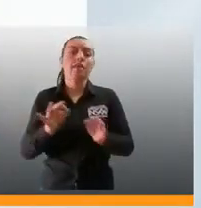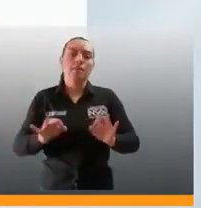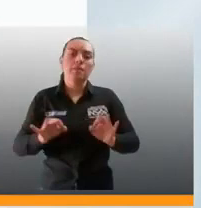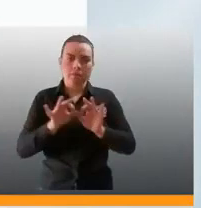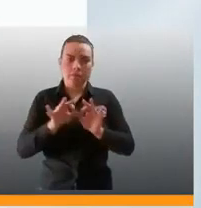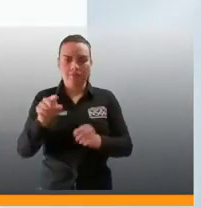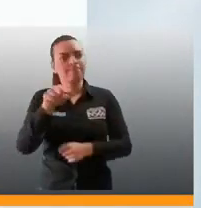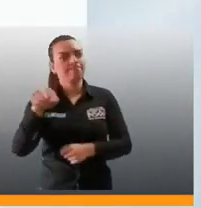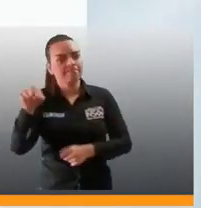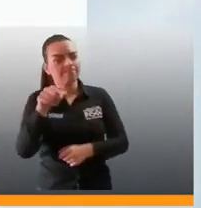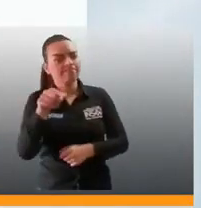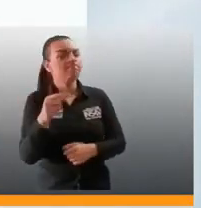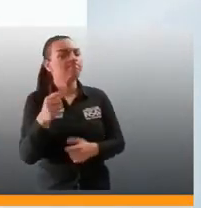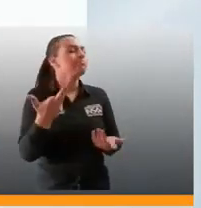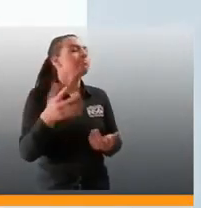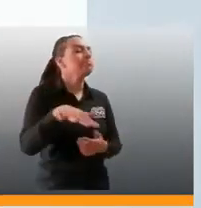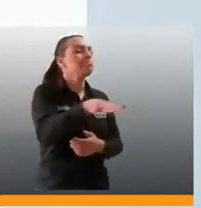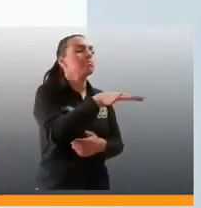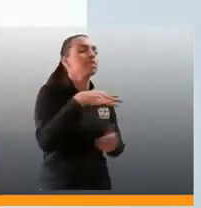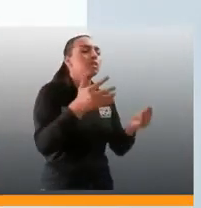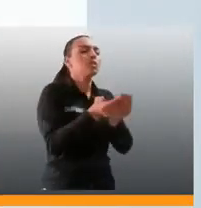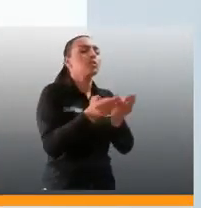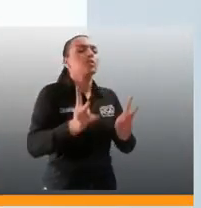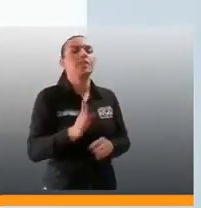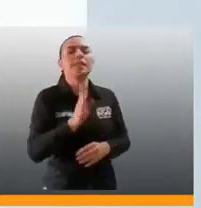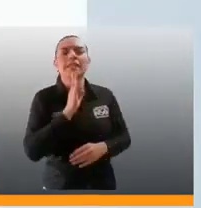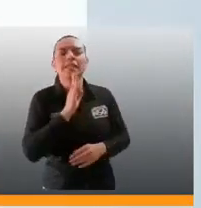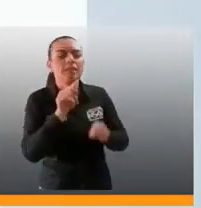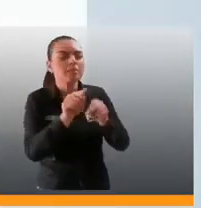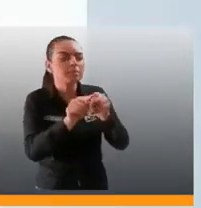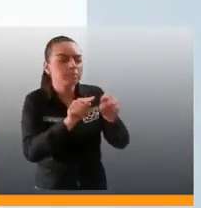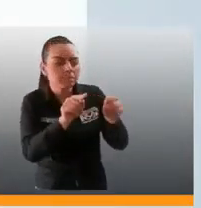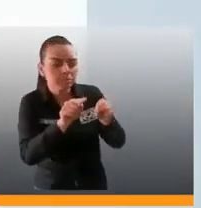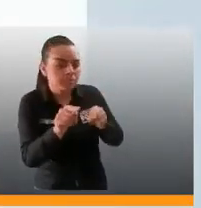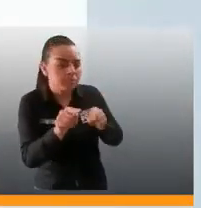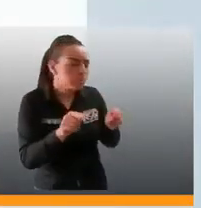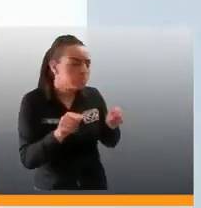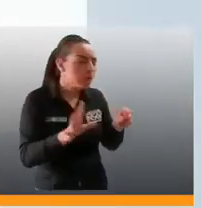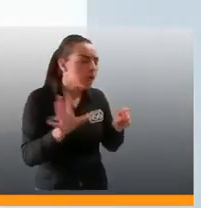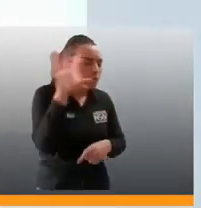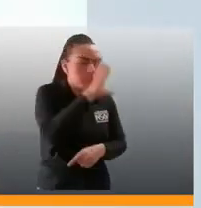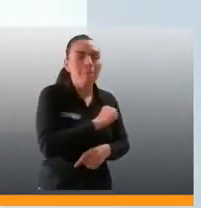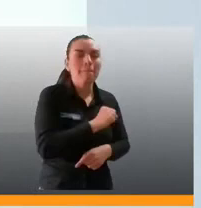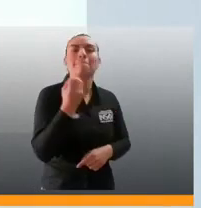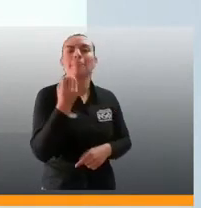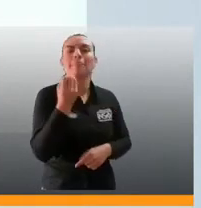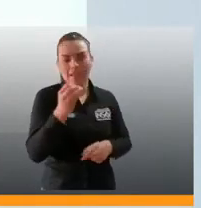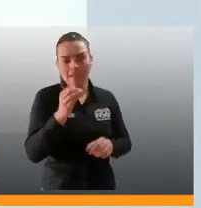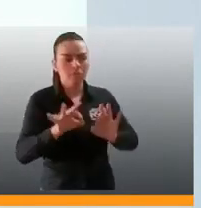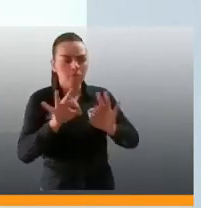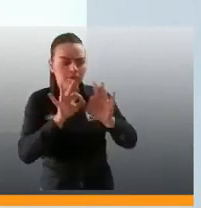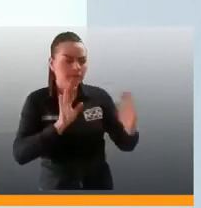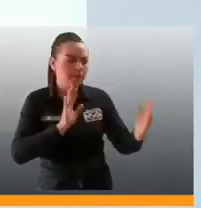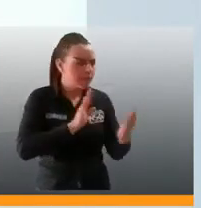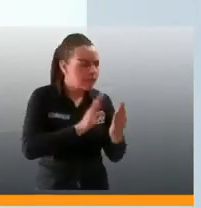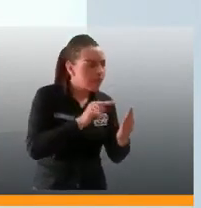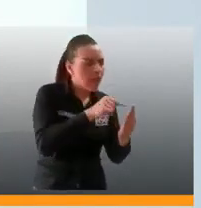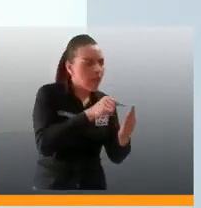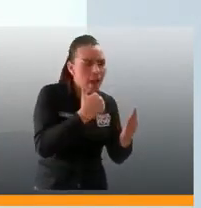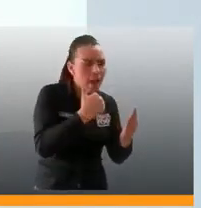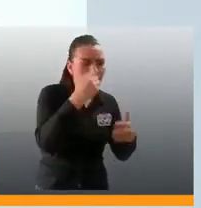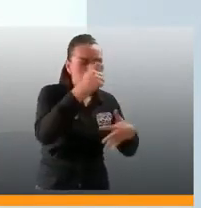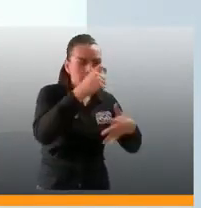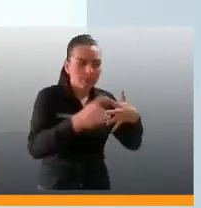nuestros estudiantes. Creo que esta es una oportunidad para acercarnos a ellos, conocer cuáles son sus